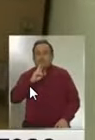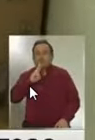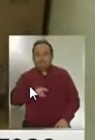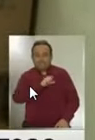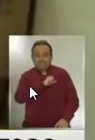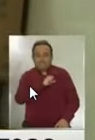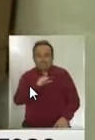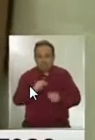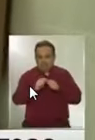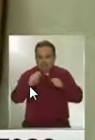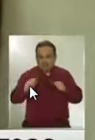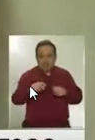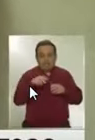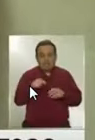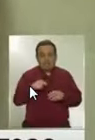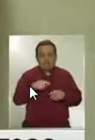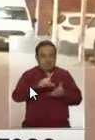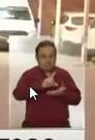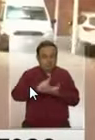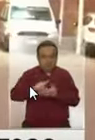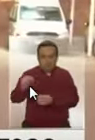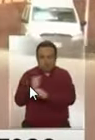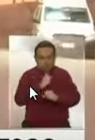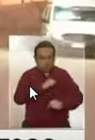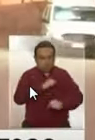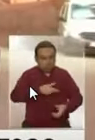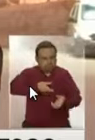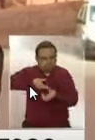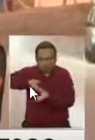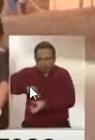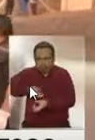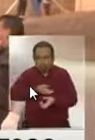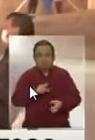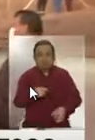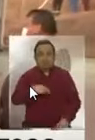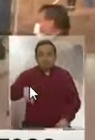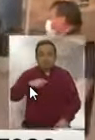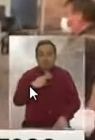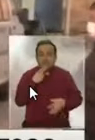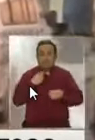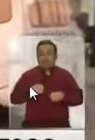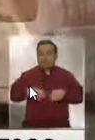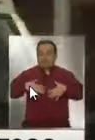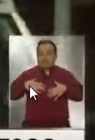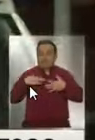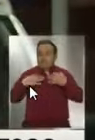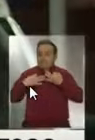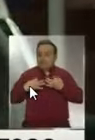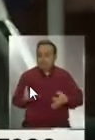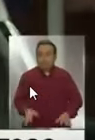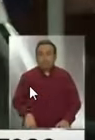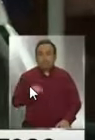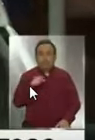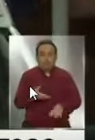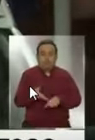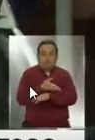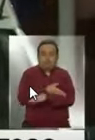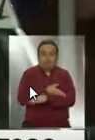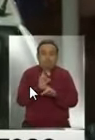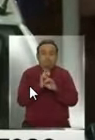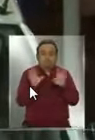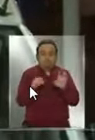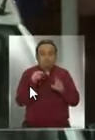Santiago, limpieza de distintos lugares que permiten a los residentes sentirse un poco más seguros. Una medida preventiva, en el